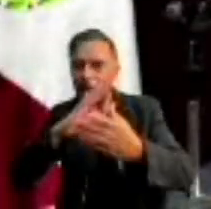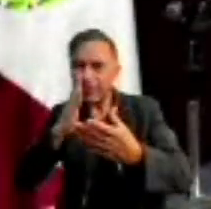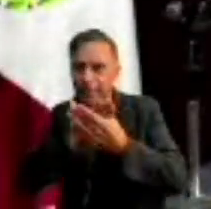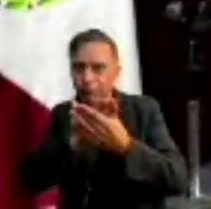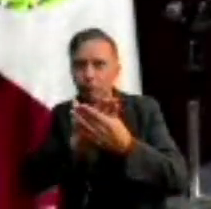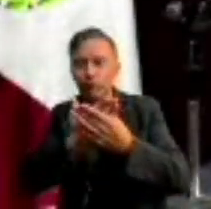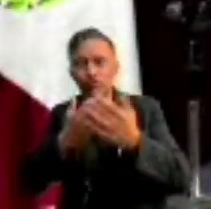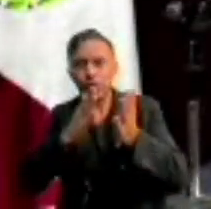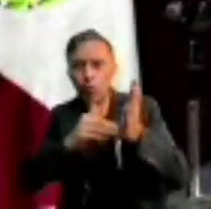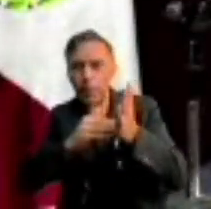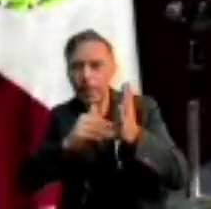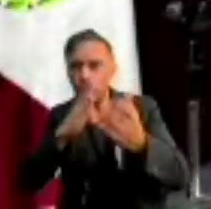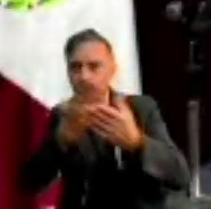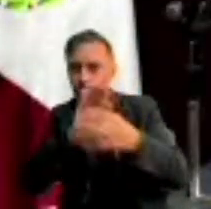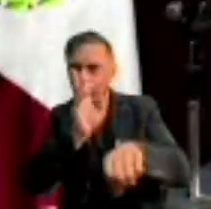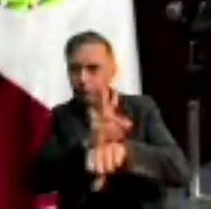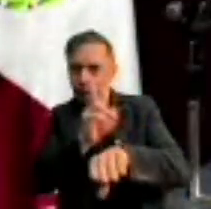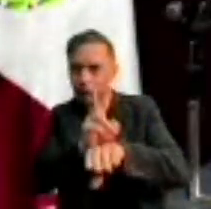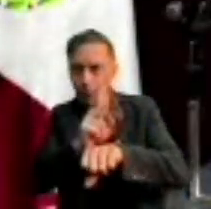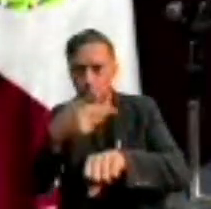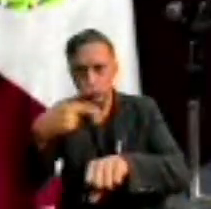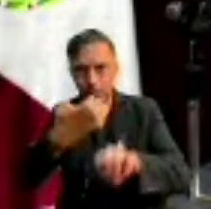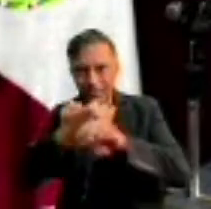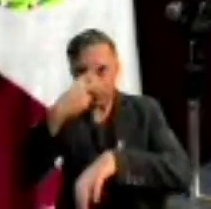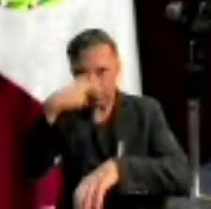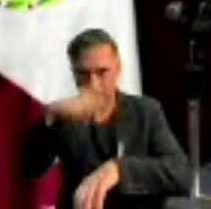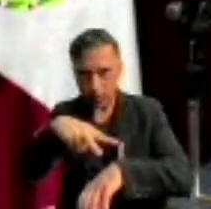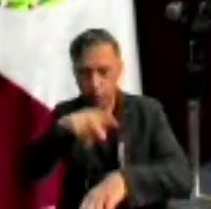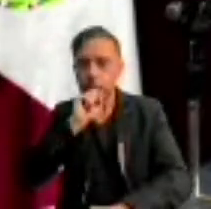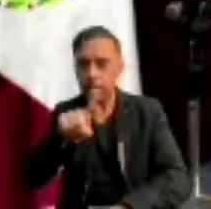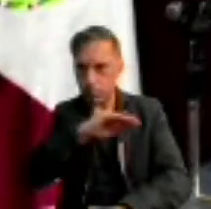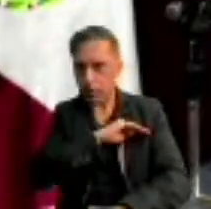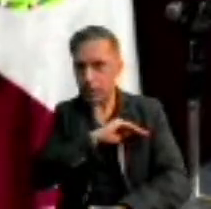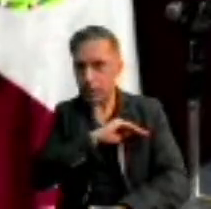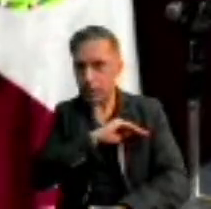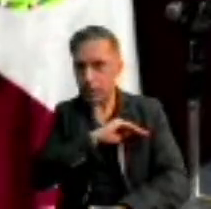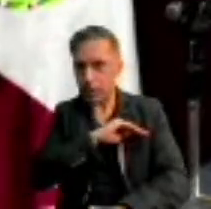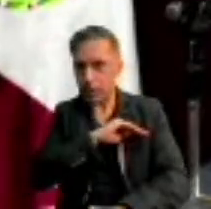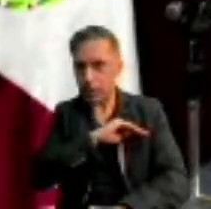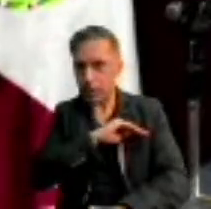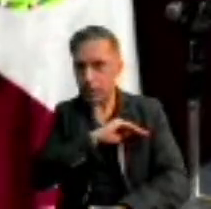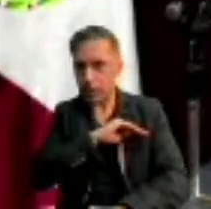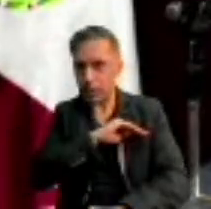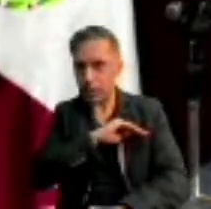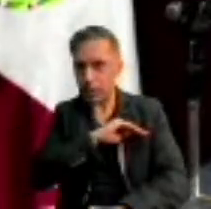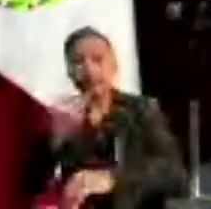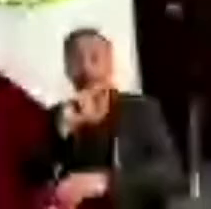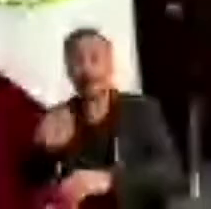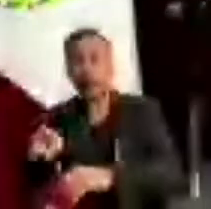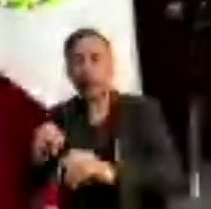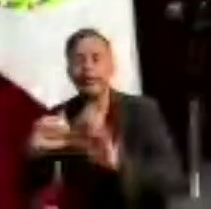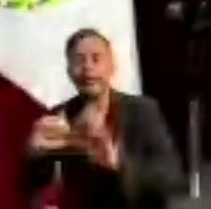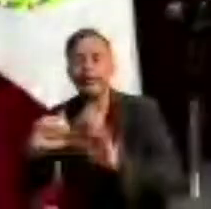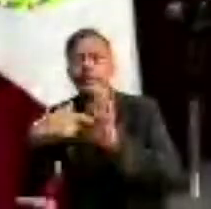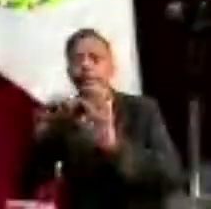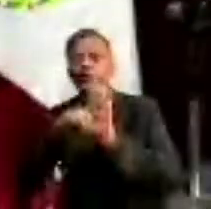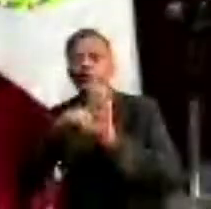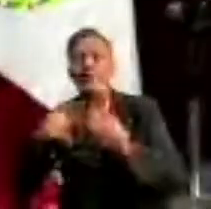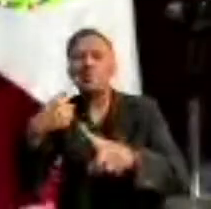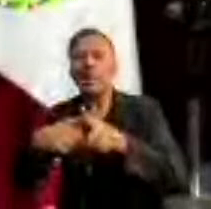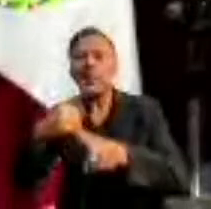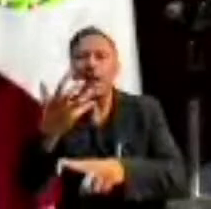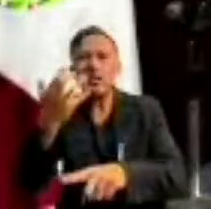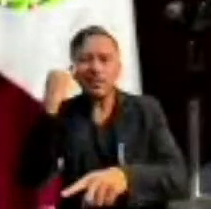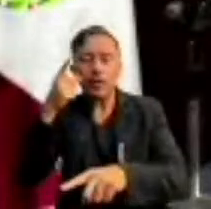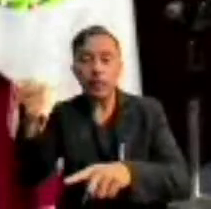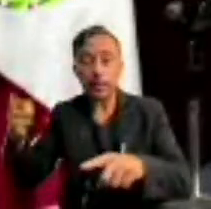para el Estado de México y municipios así como los lineamientos y criterios emitidos por el tema de transparencia acceso